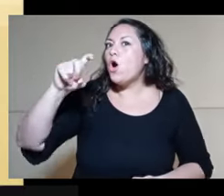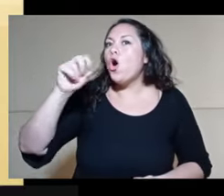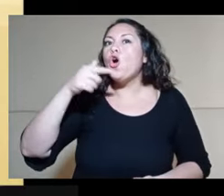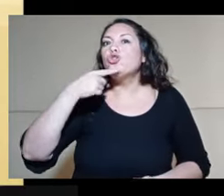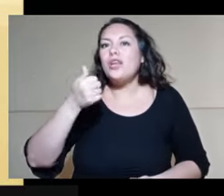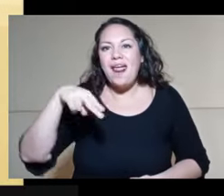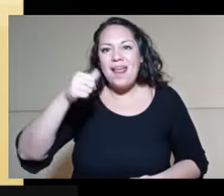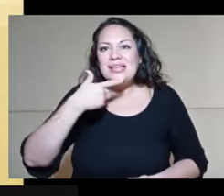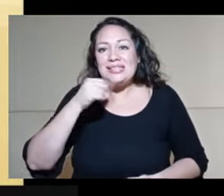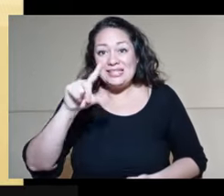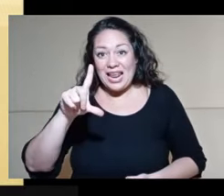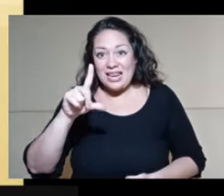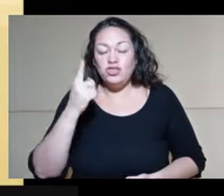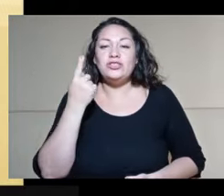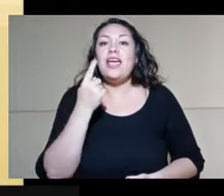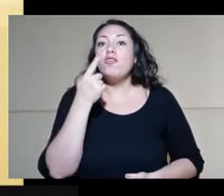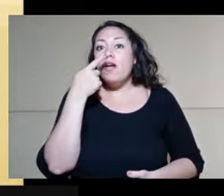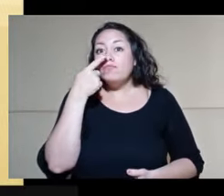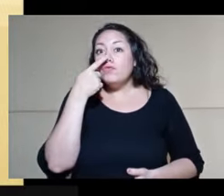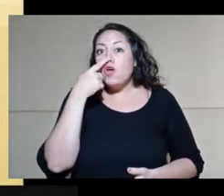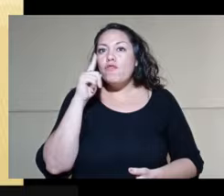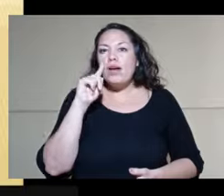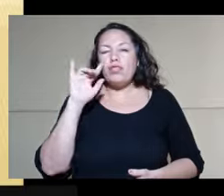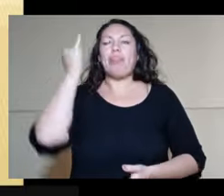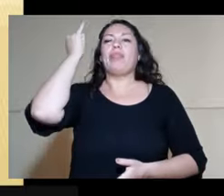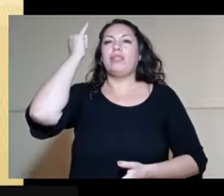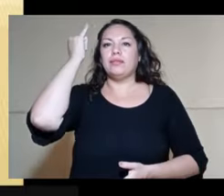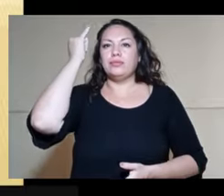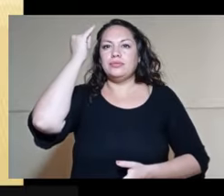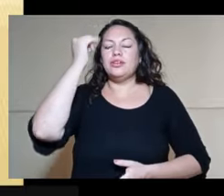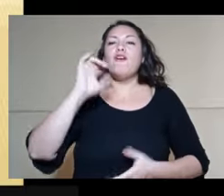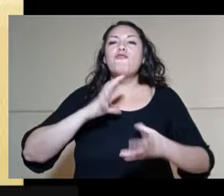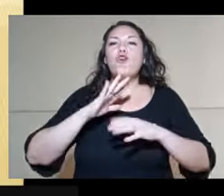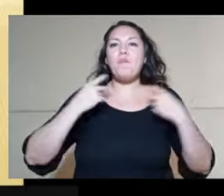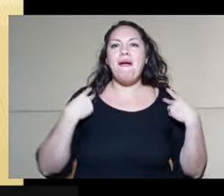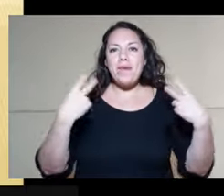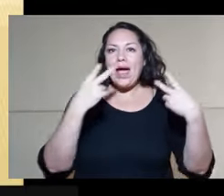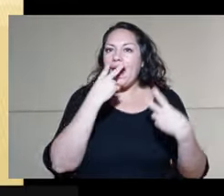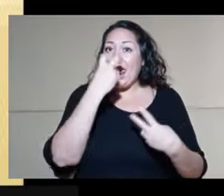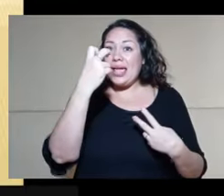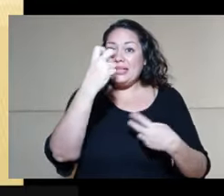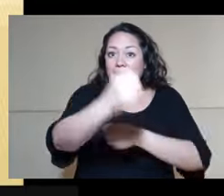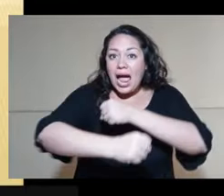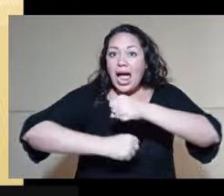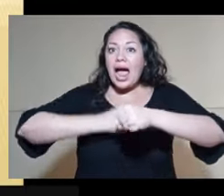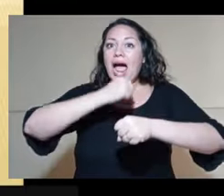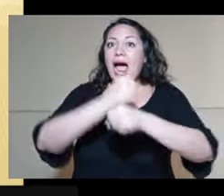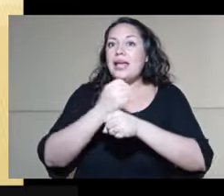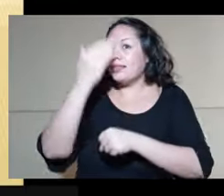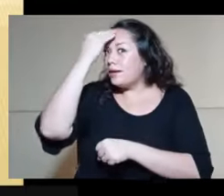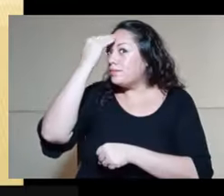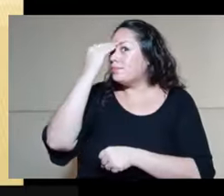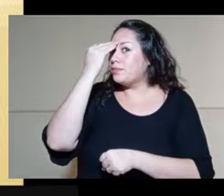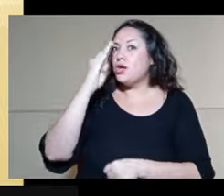nosotros percibimos el sentido del olfato. Viaja como una señal eléctrica hasta el bulbo olfatorio que